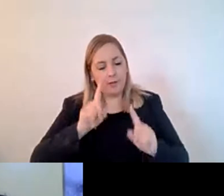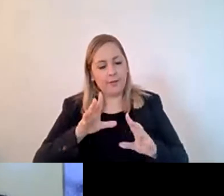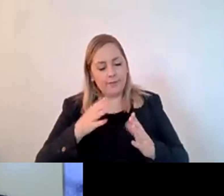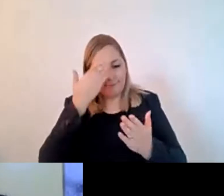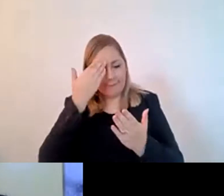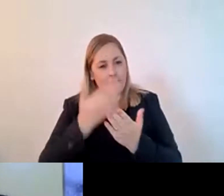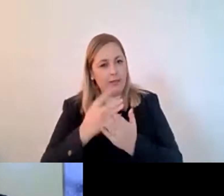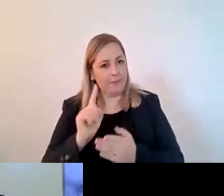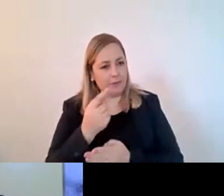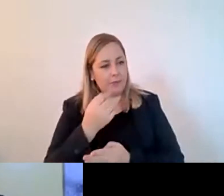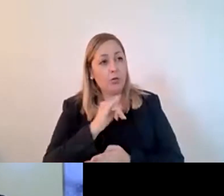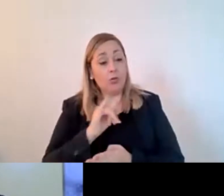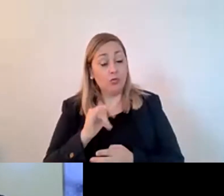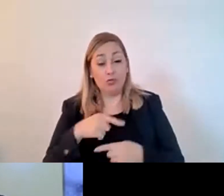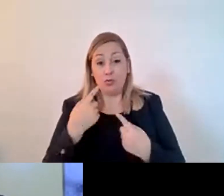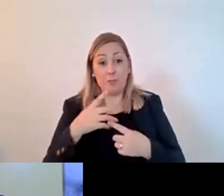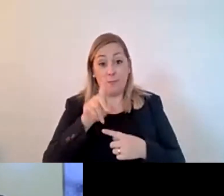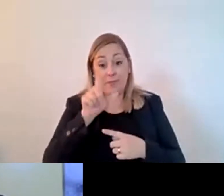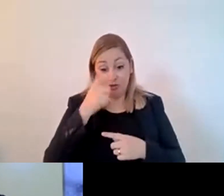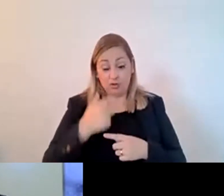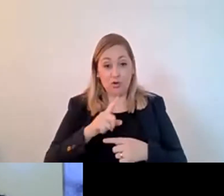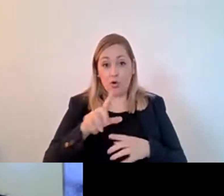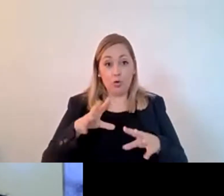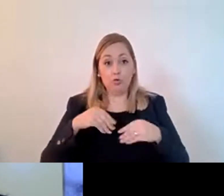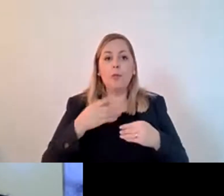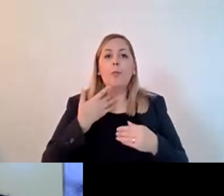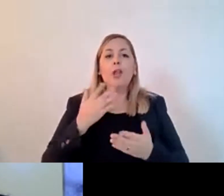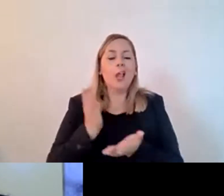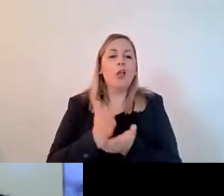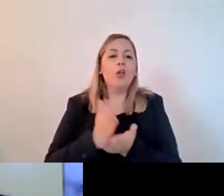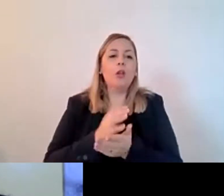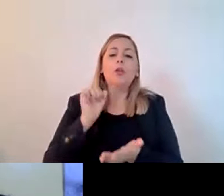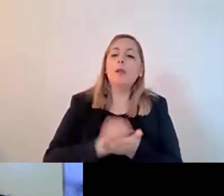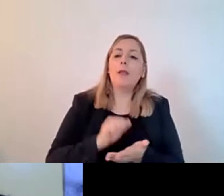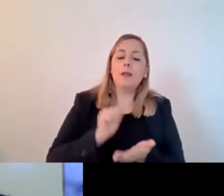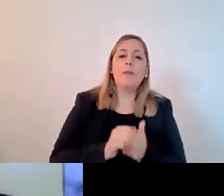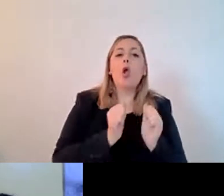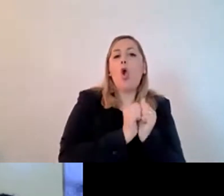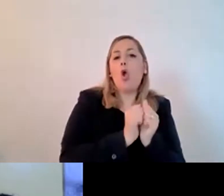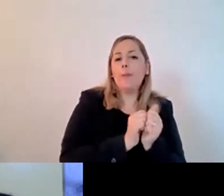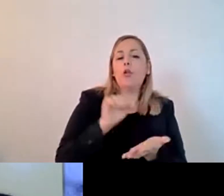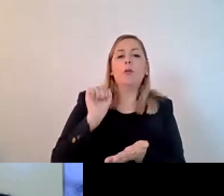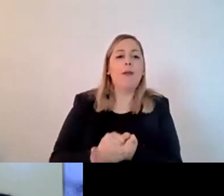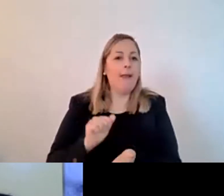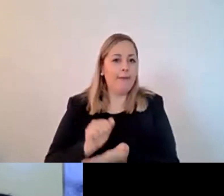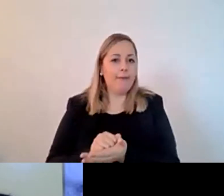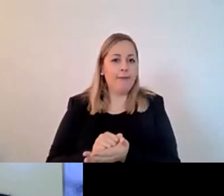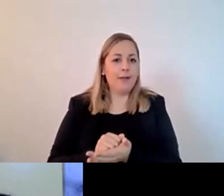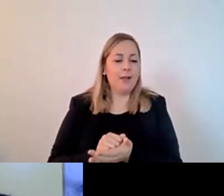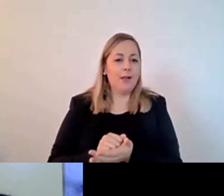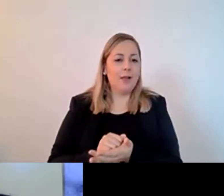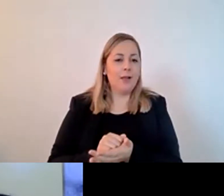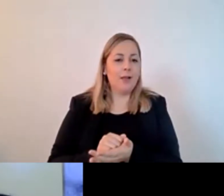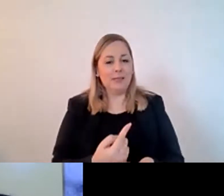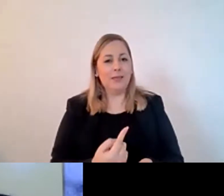enfrentarlo. Y mientras uno no lo asume, porque en el colegio reclaman, los compañeritos reclaman, te dejan estigmatizado,